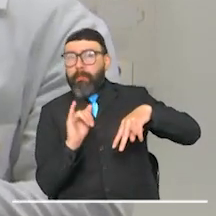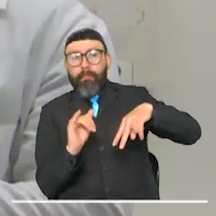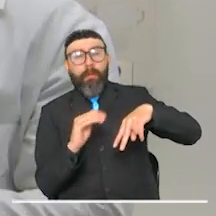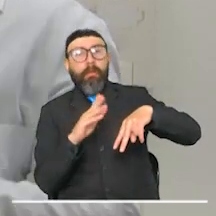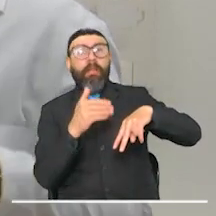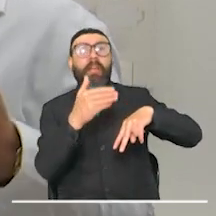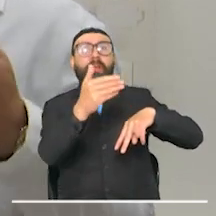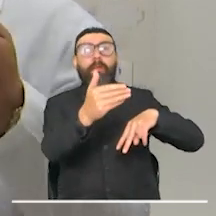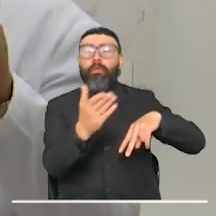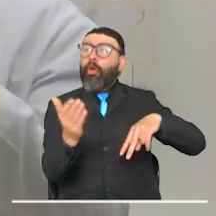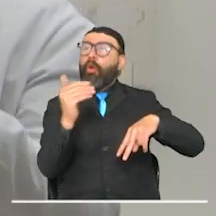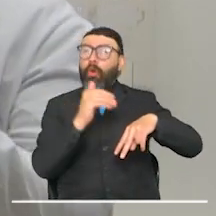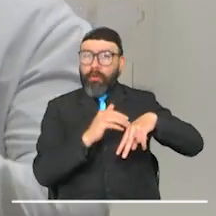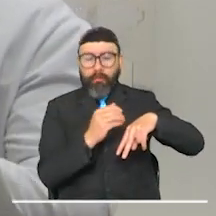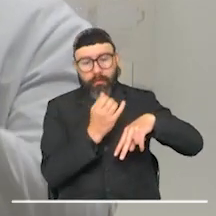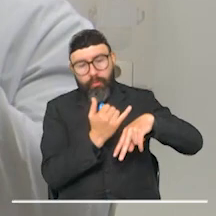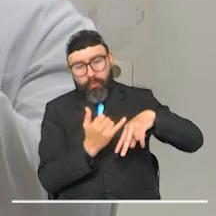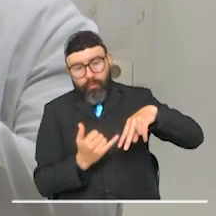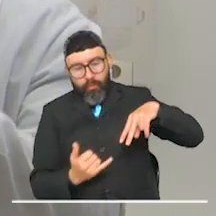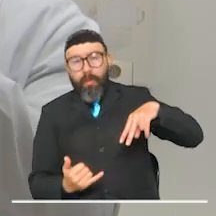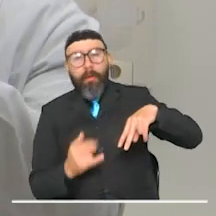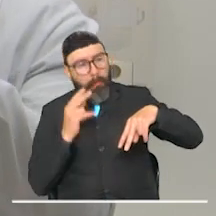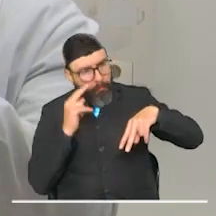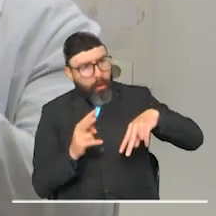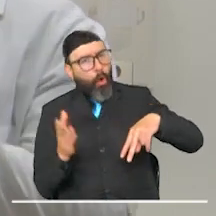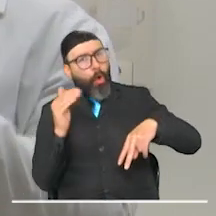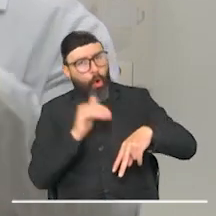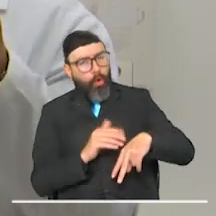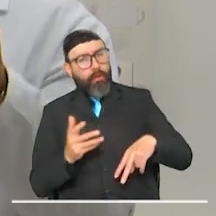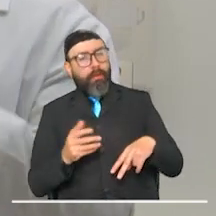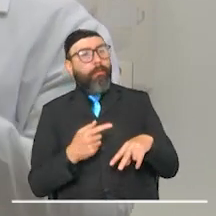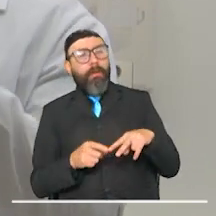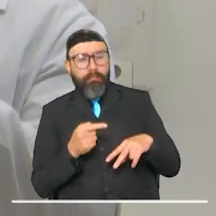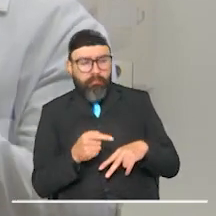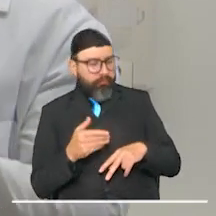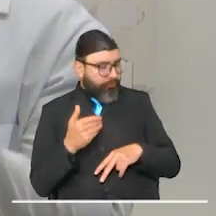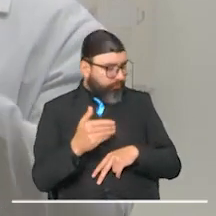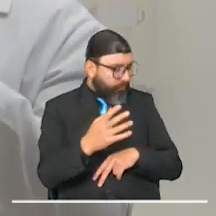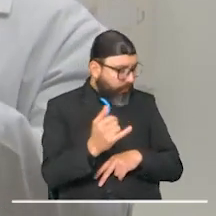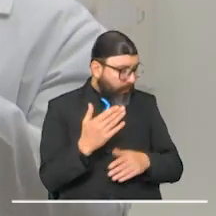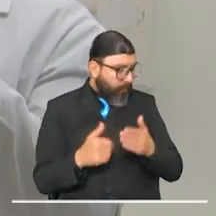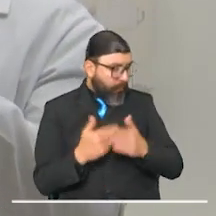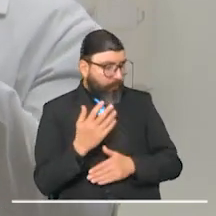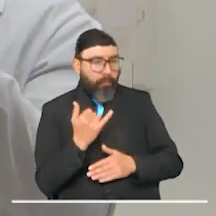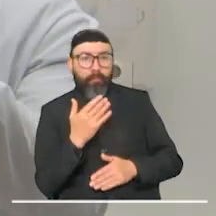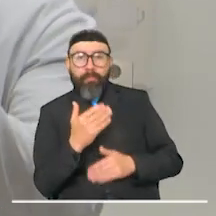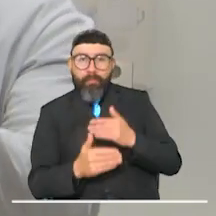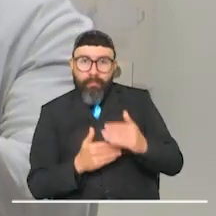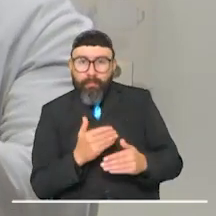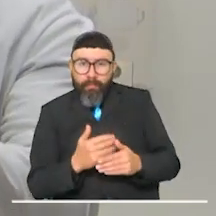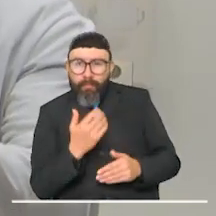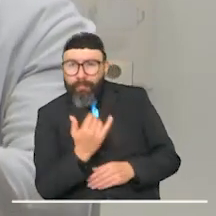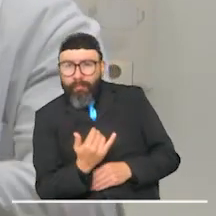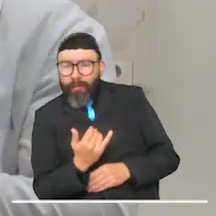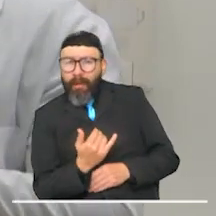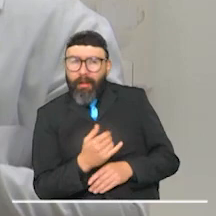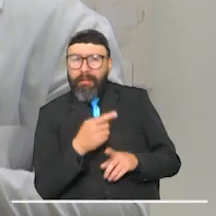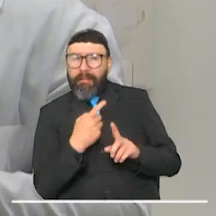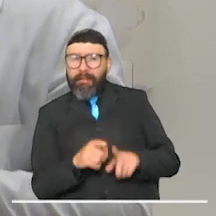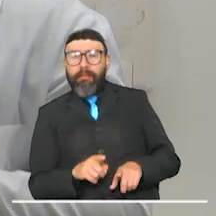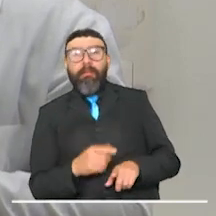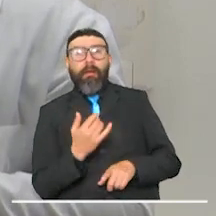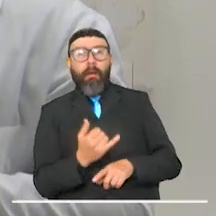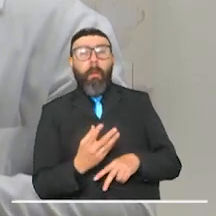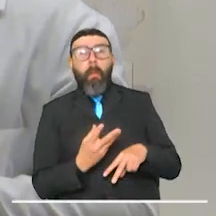avena aparece nuevamente Pero entonces a partir de ese momento comienza el proceso de escleroterapia y eliminación de la vena